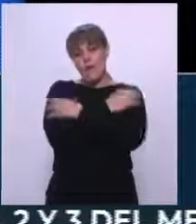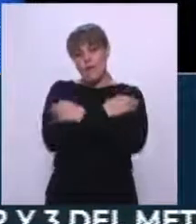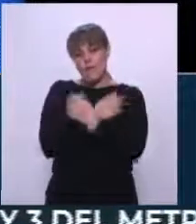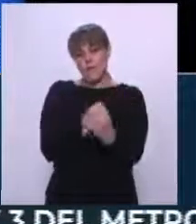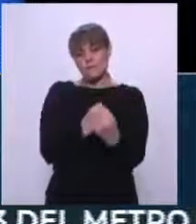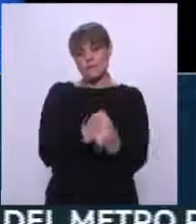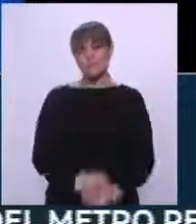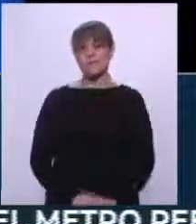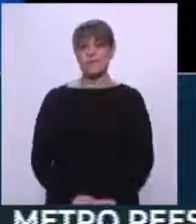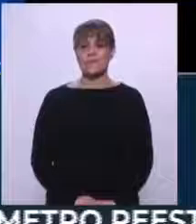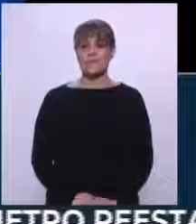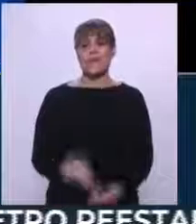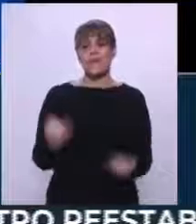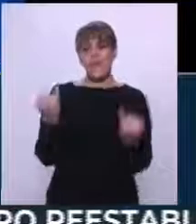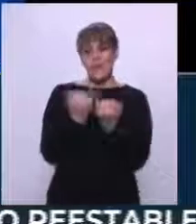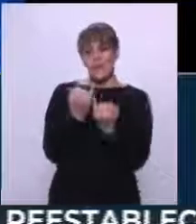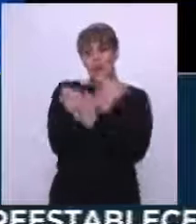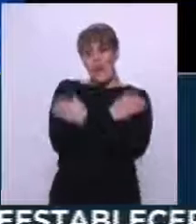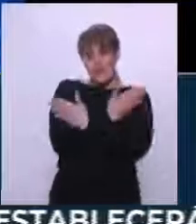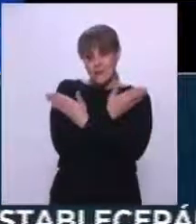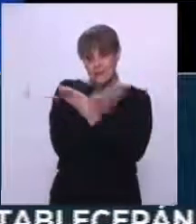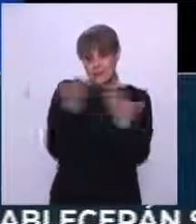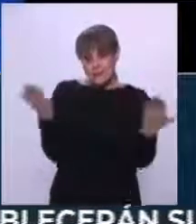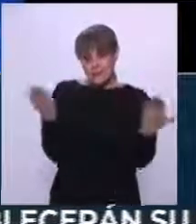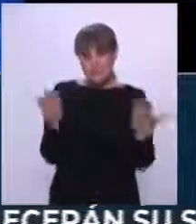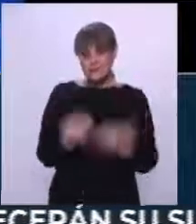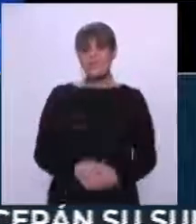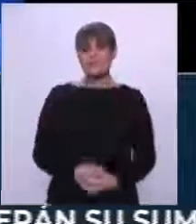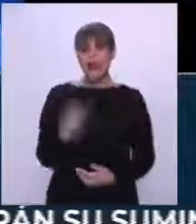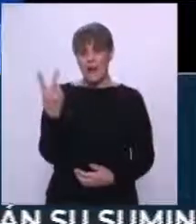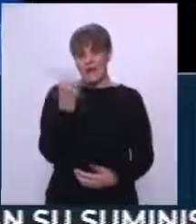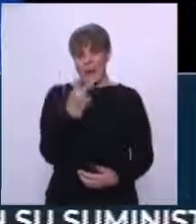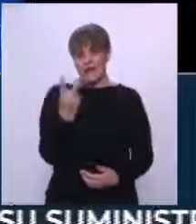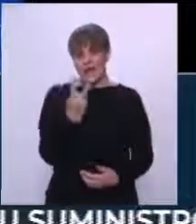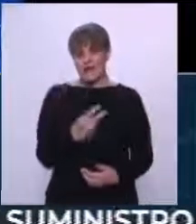abrazo. Igualmente un abrazo a todos ustedes, a los dos, y que tengan buenas noches.